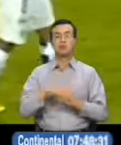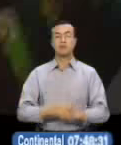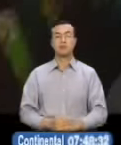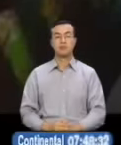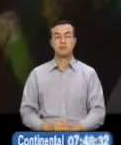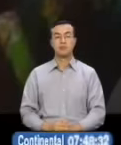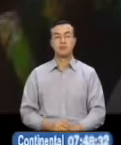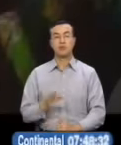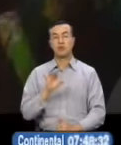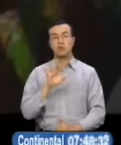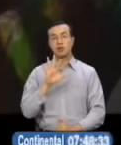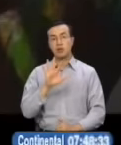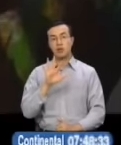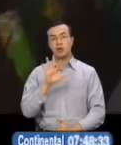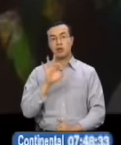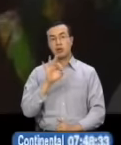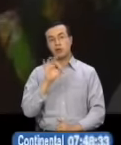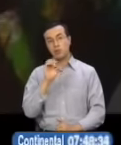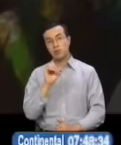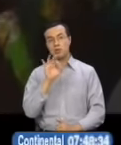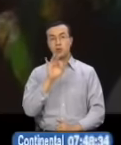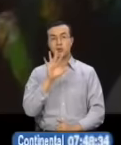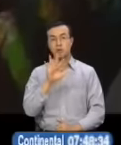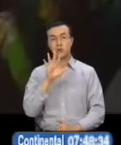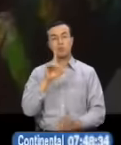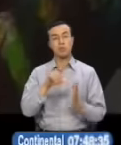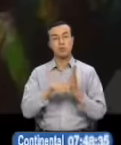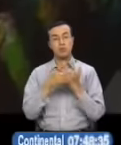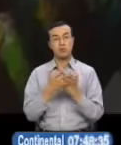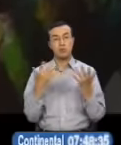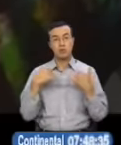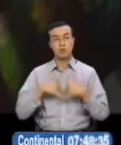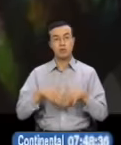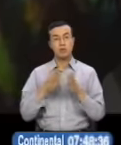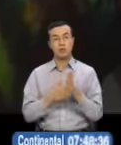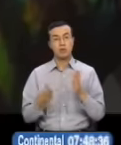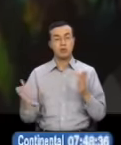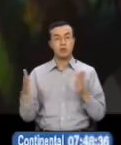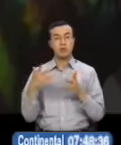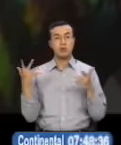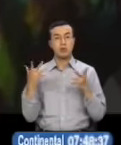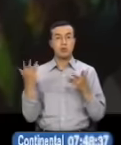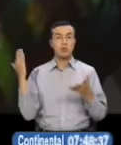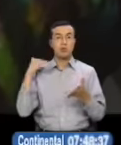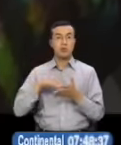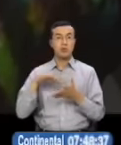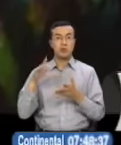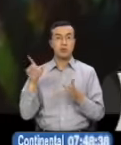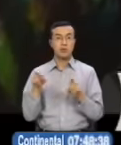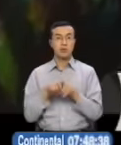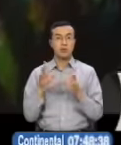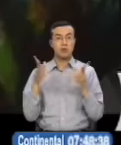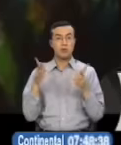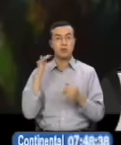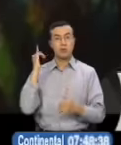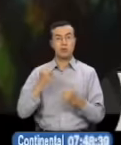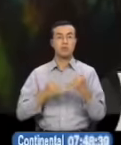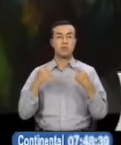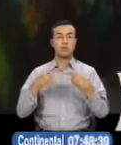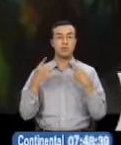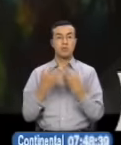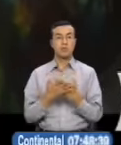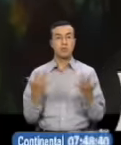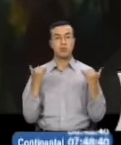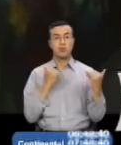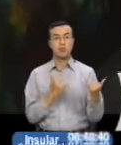Solo hay 90-95 minutos, sin caso que empatemos, creo que alargues y bueno, esta no hay otra, no creo que para jugar una final como la de esta que